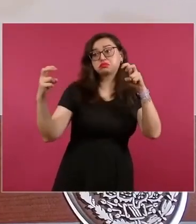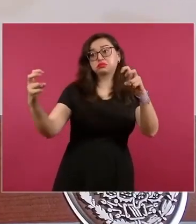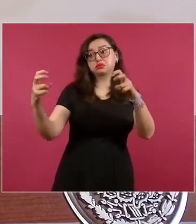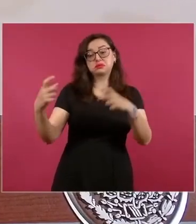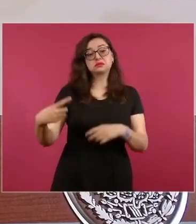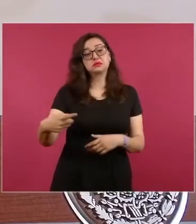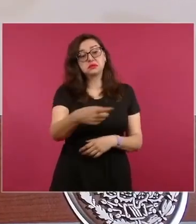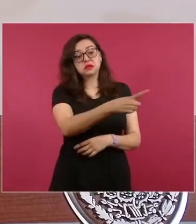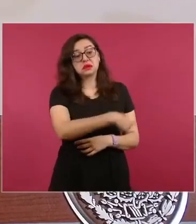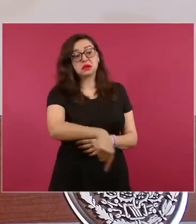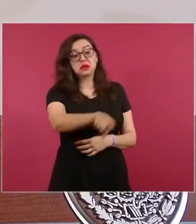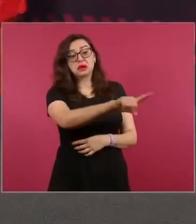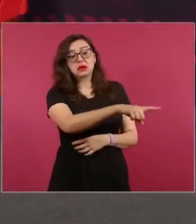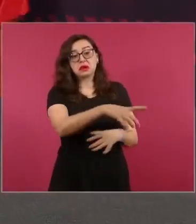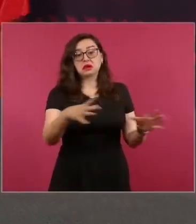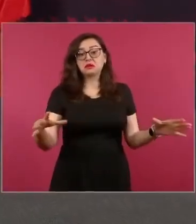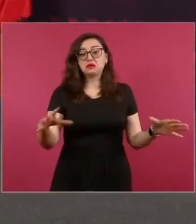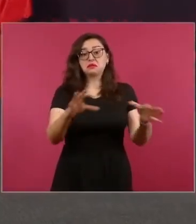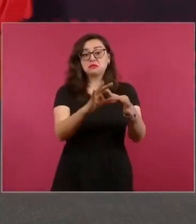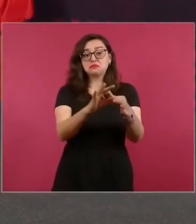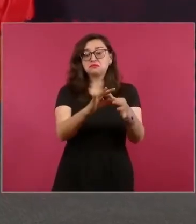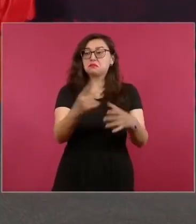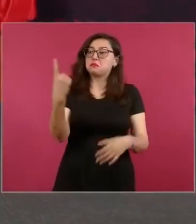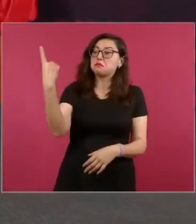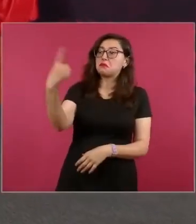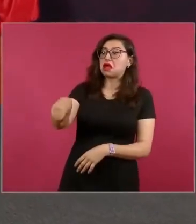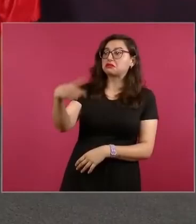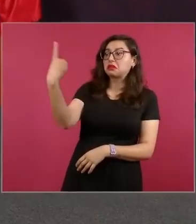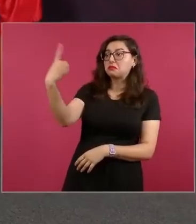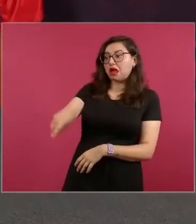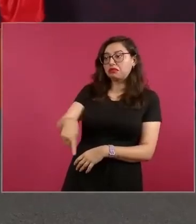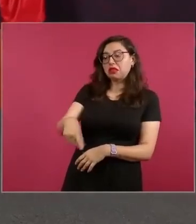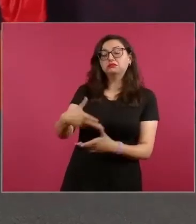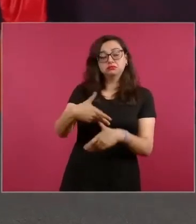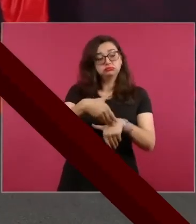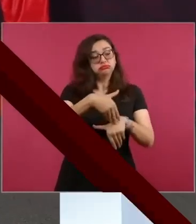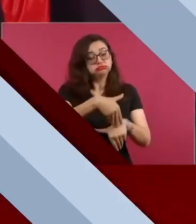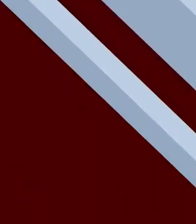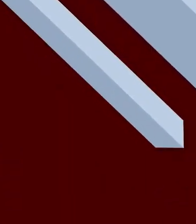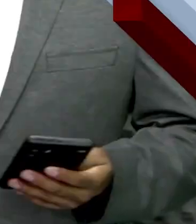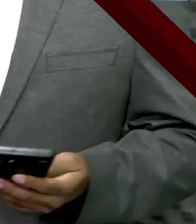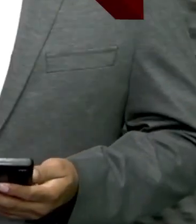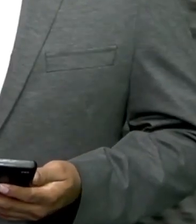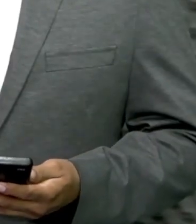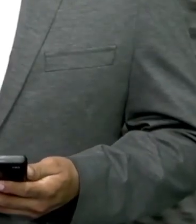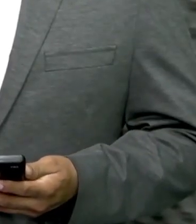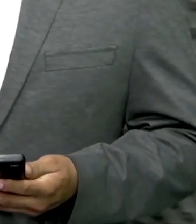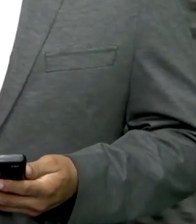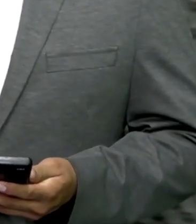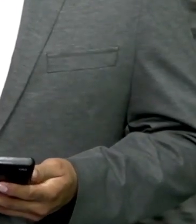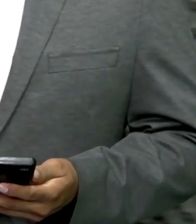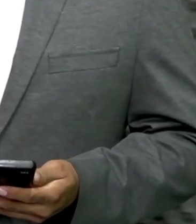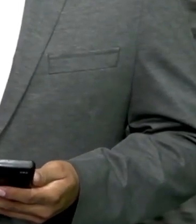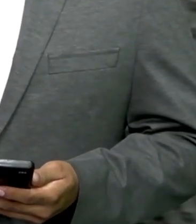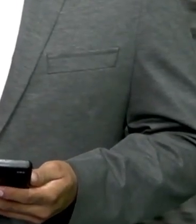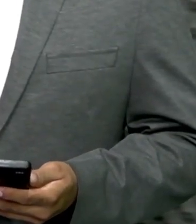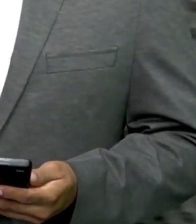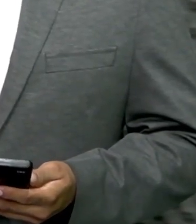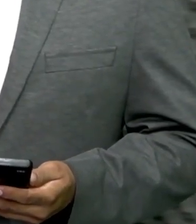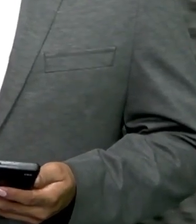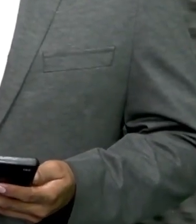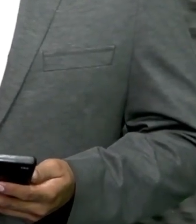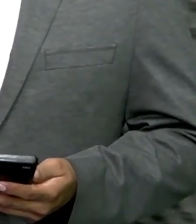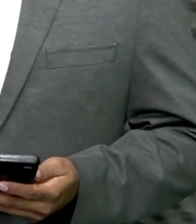servicio de las minorías. Los ministros. Atención, porque el propio presidente de